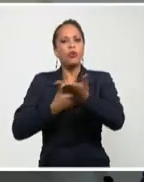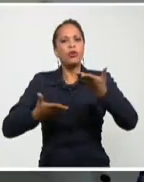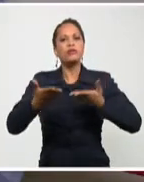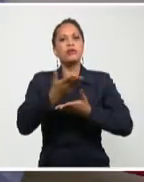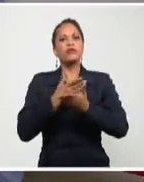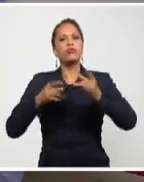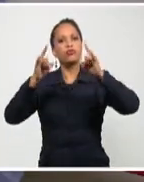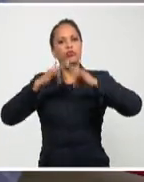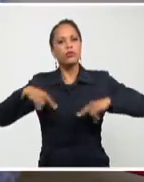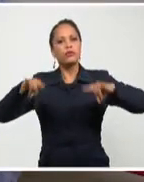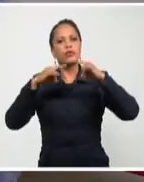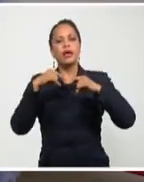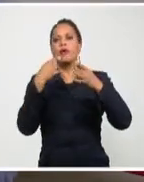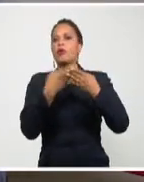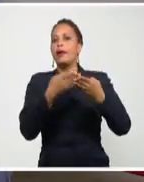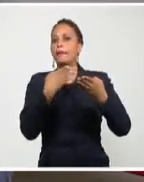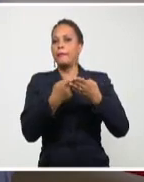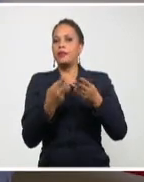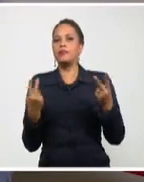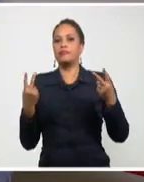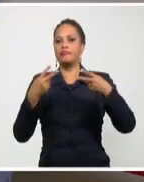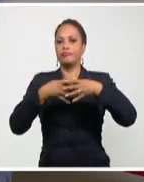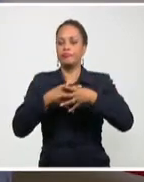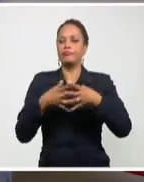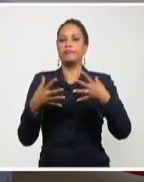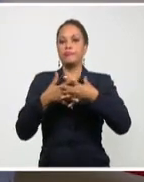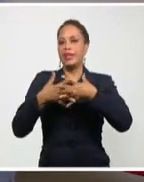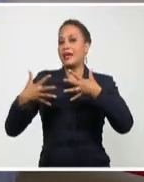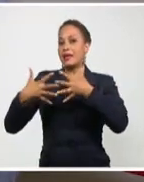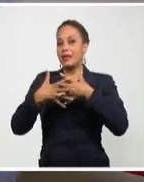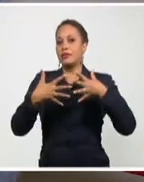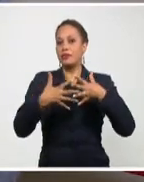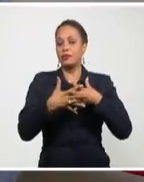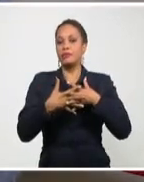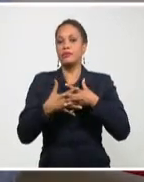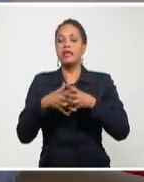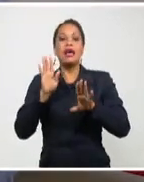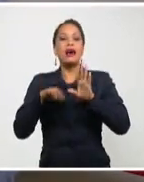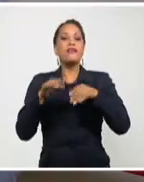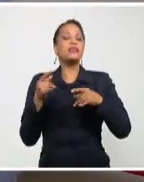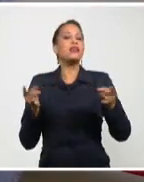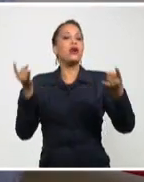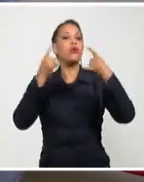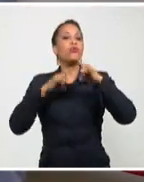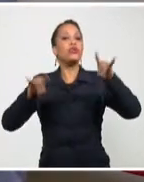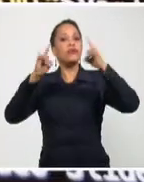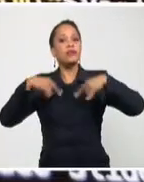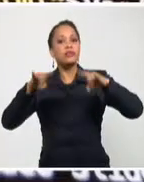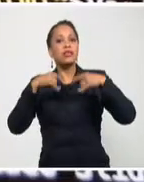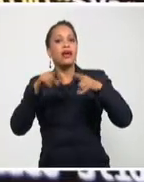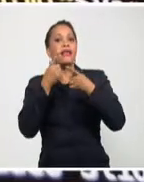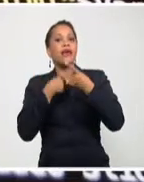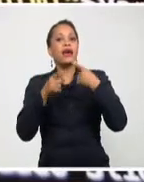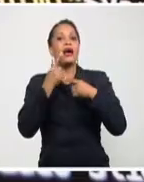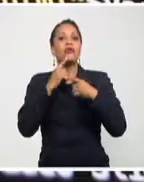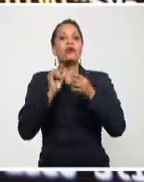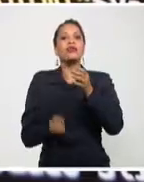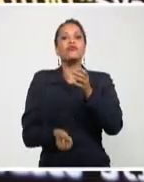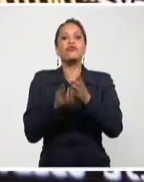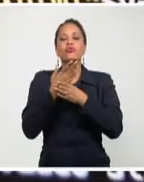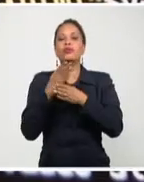universidades con las empresas y uno ve inclusive más allá las universidades como un dispositivo del que surjan nuevas